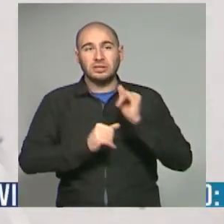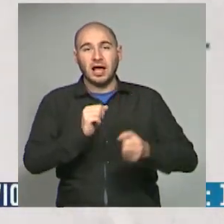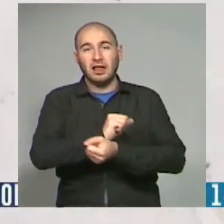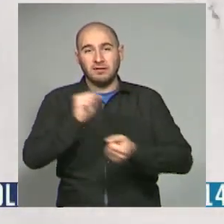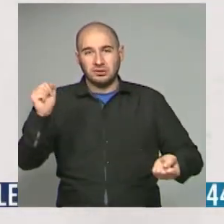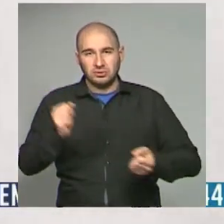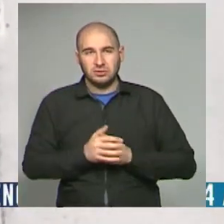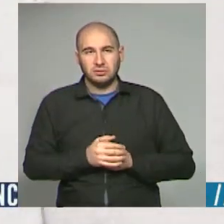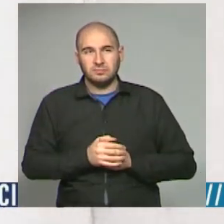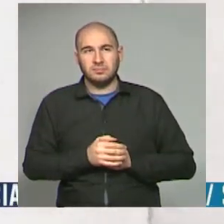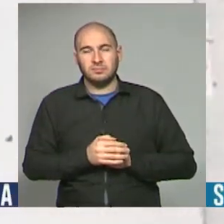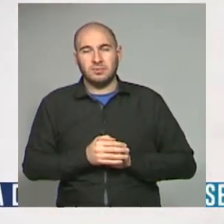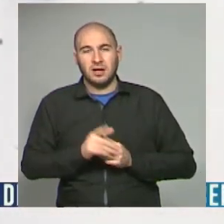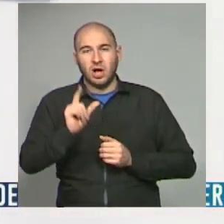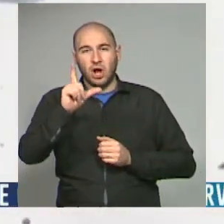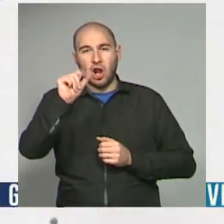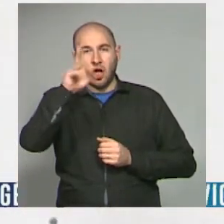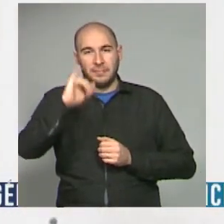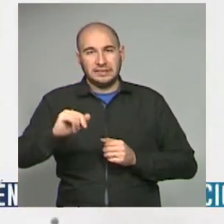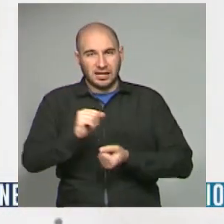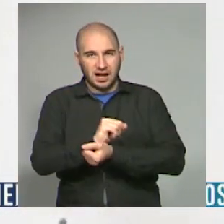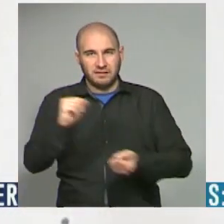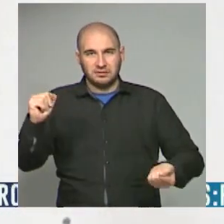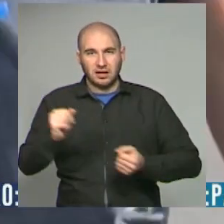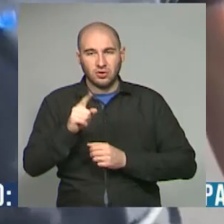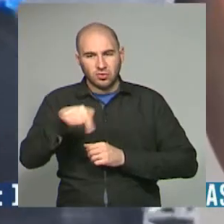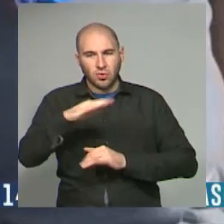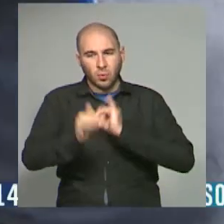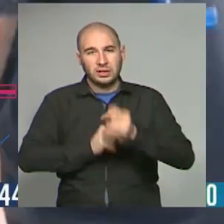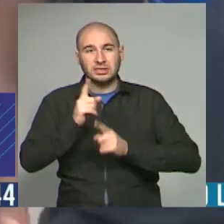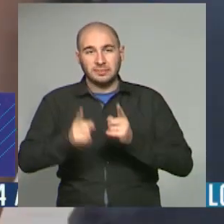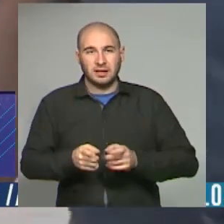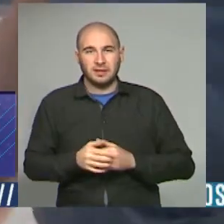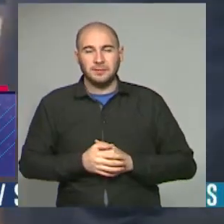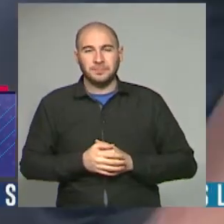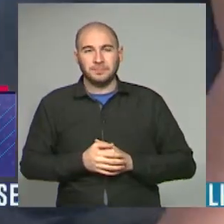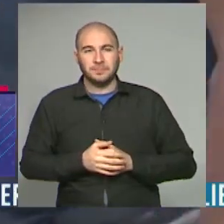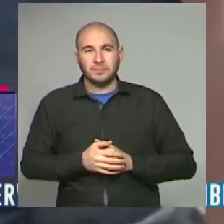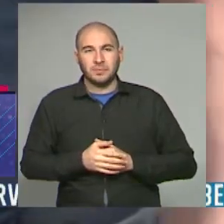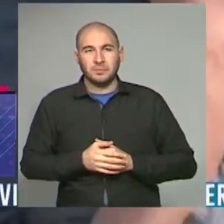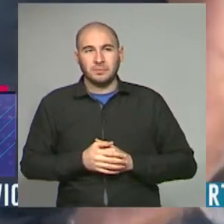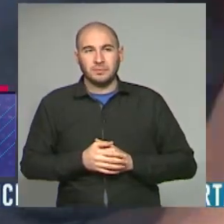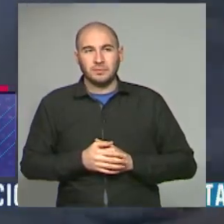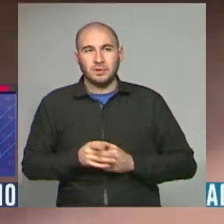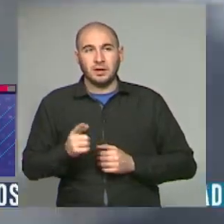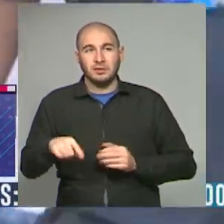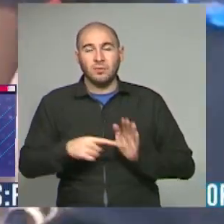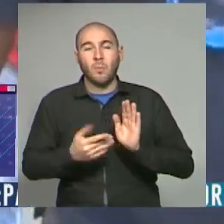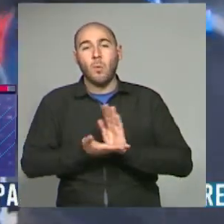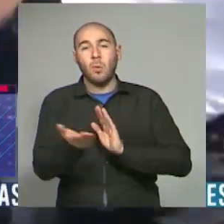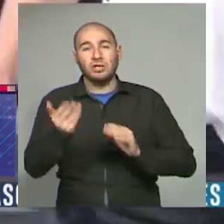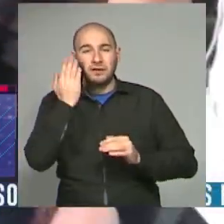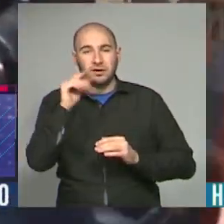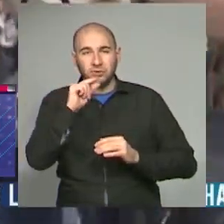liberación de Leopoldo López, se dijo, incluso salía también en lo que se compartía a través de